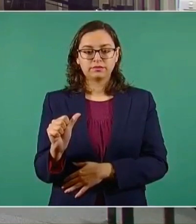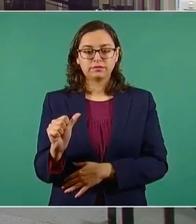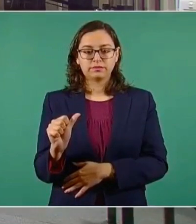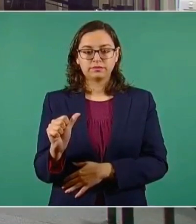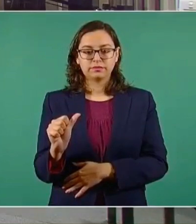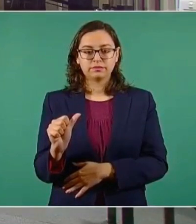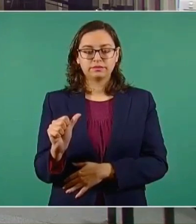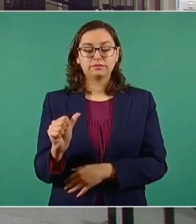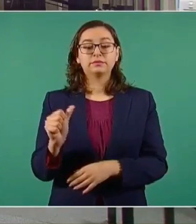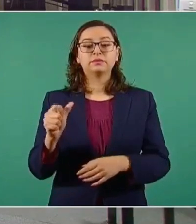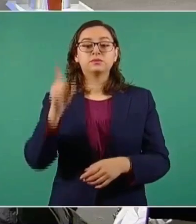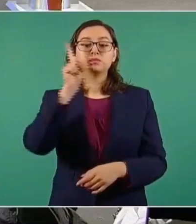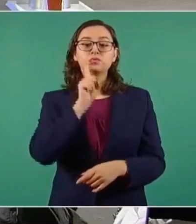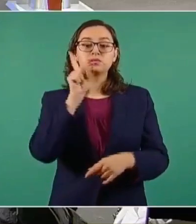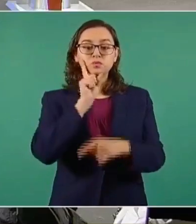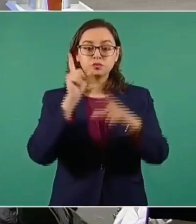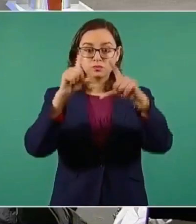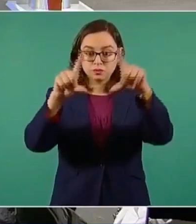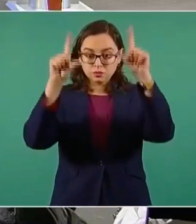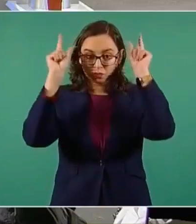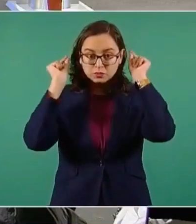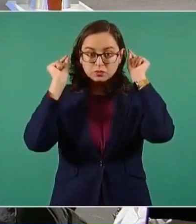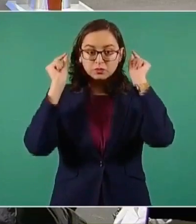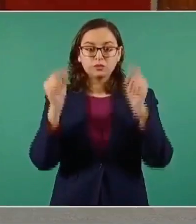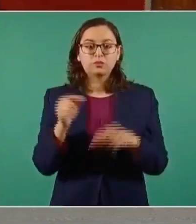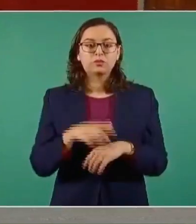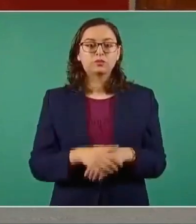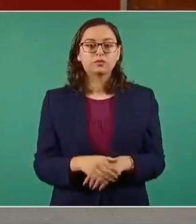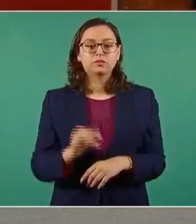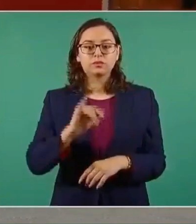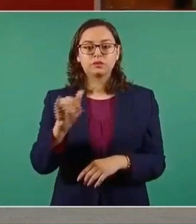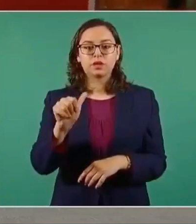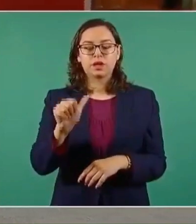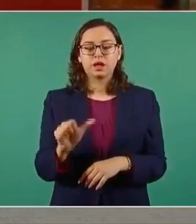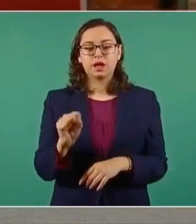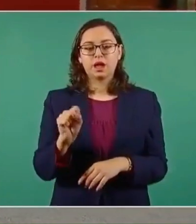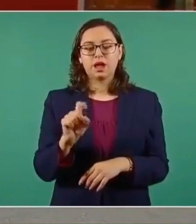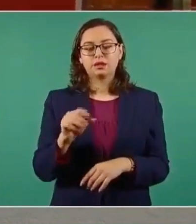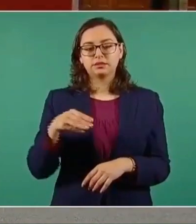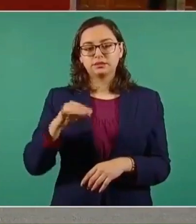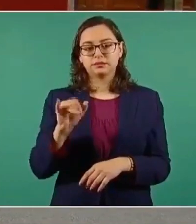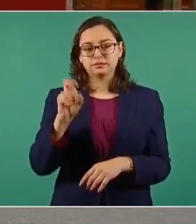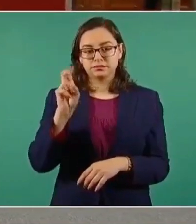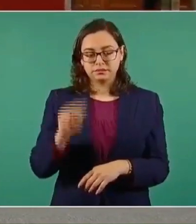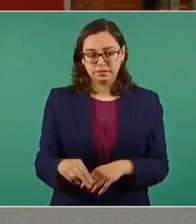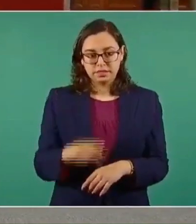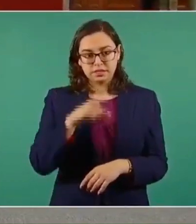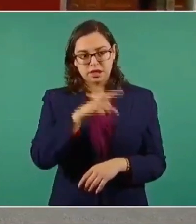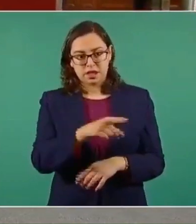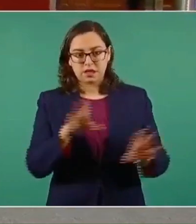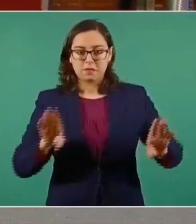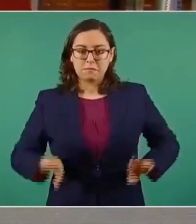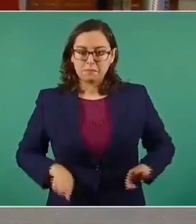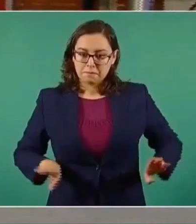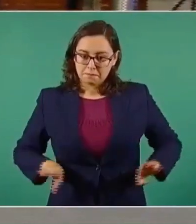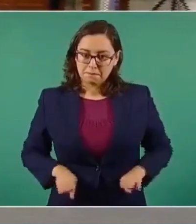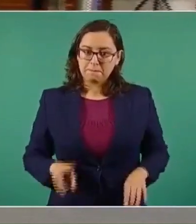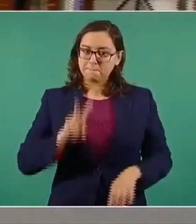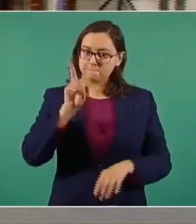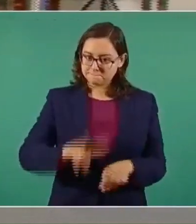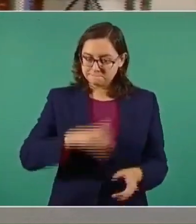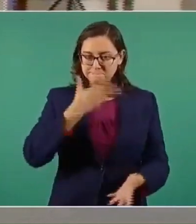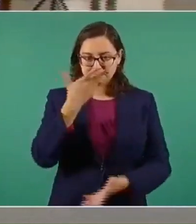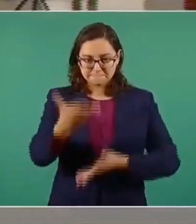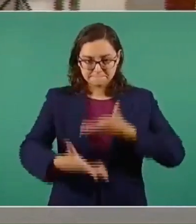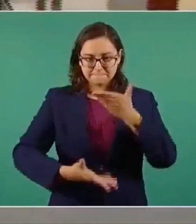subsecuente, la enfermera Jazmín Eduardo Montoya, quien es descrita por sus compañeros por su alta vocación de